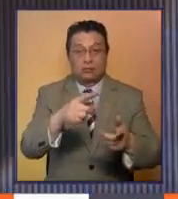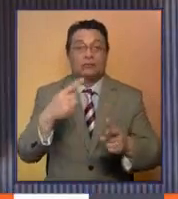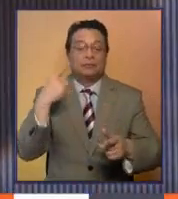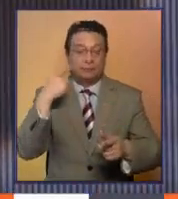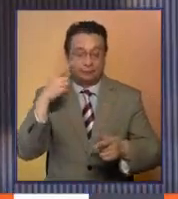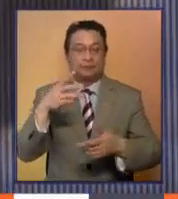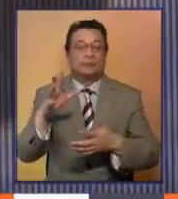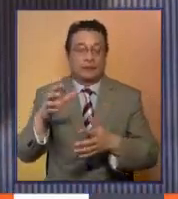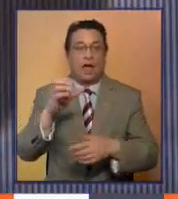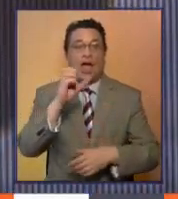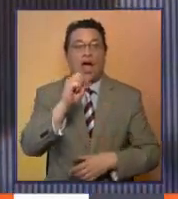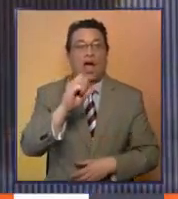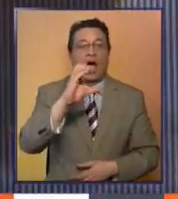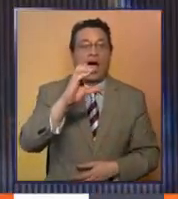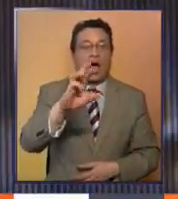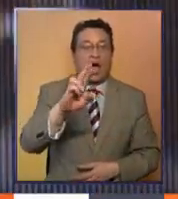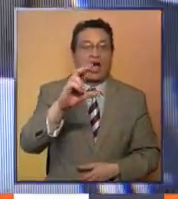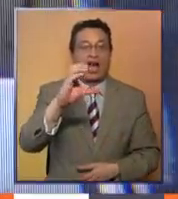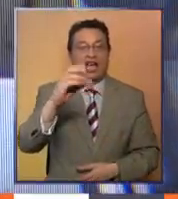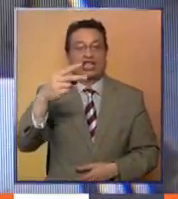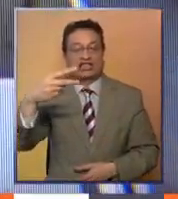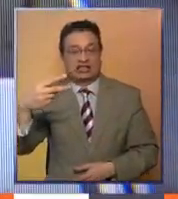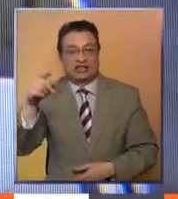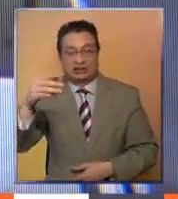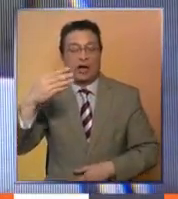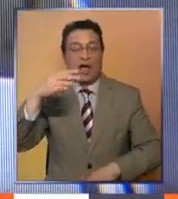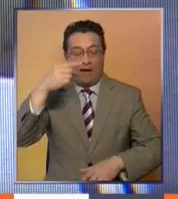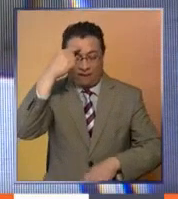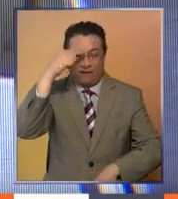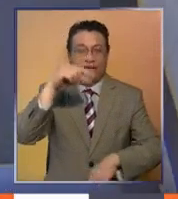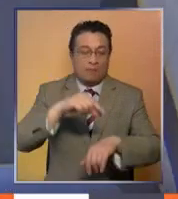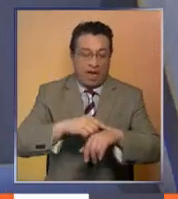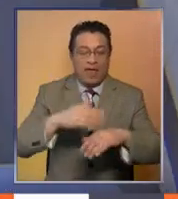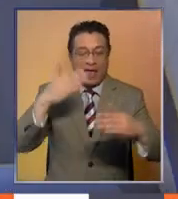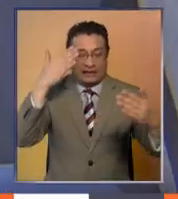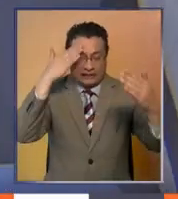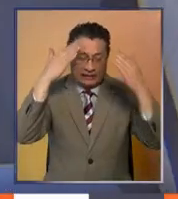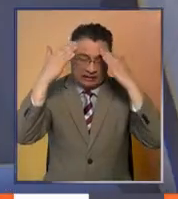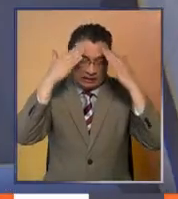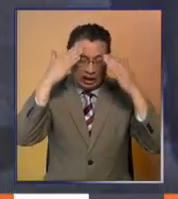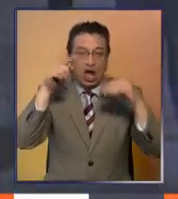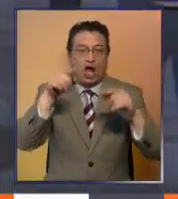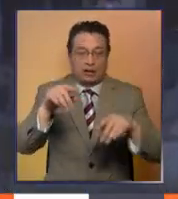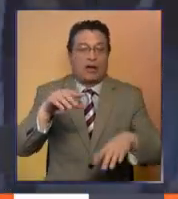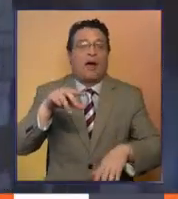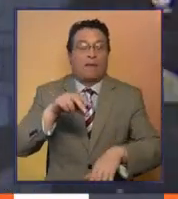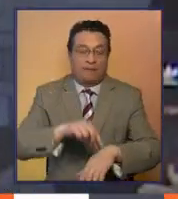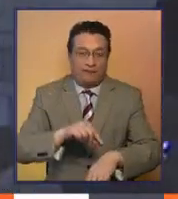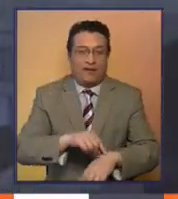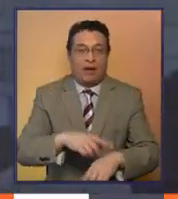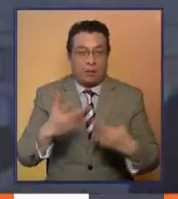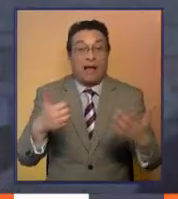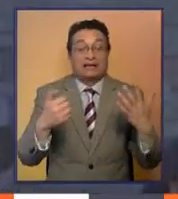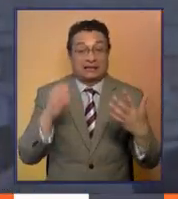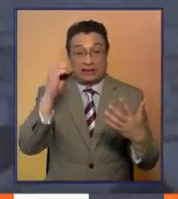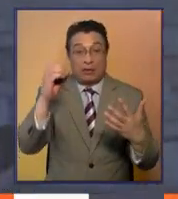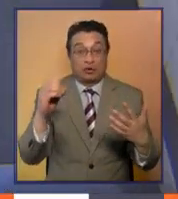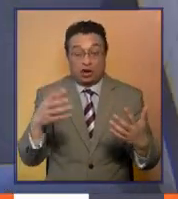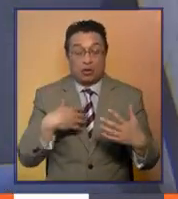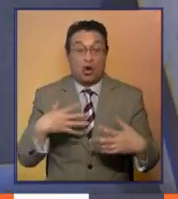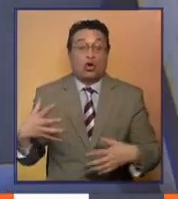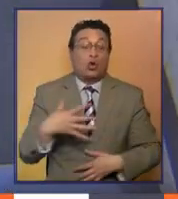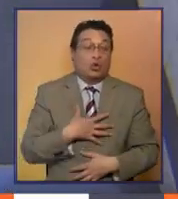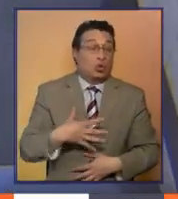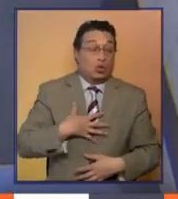asociación chilena de seguridad producto de enfermedades profesionales de salud mental cerca del 60 por ciento a causa de la exposición a la